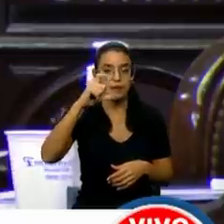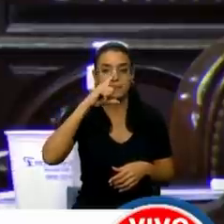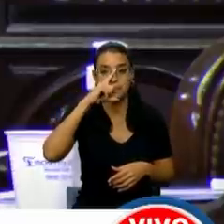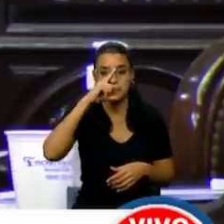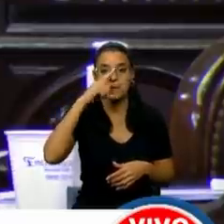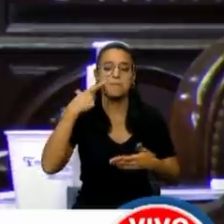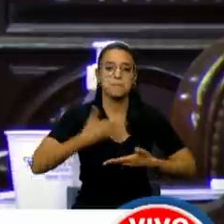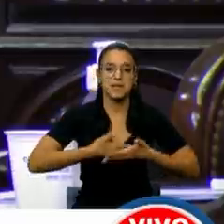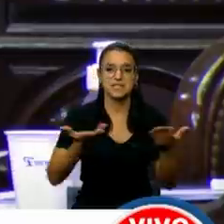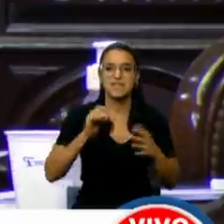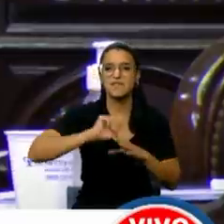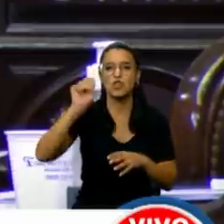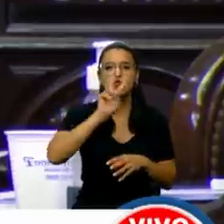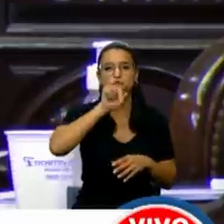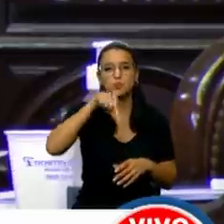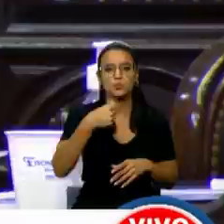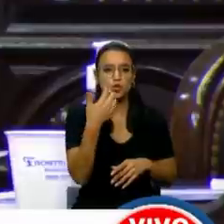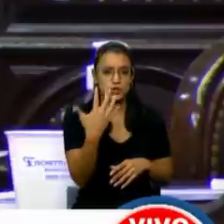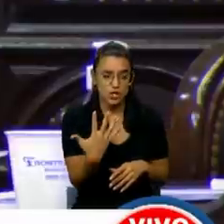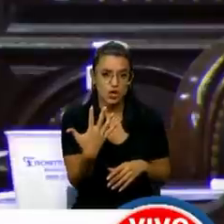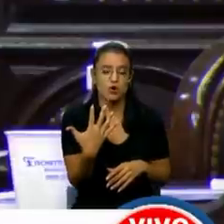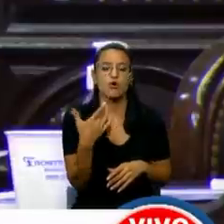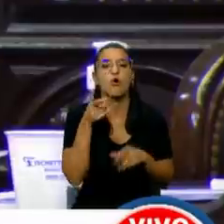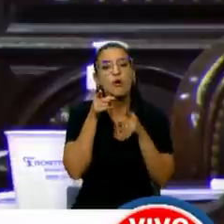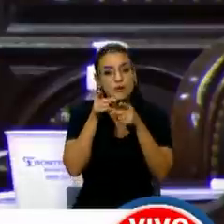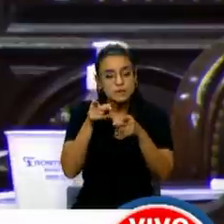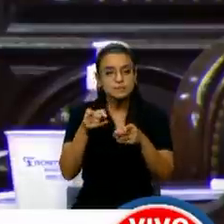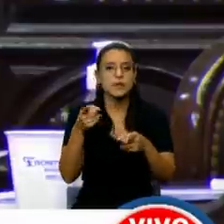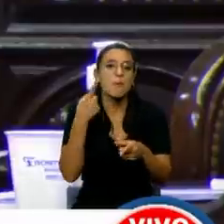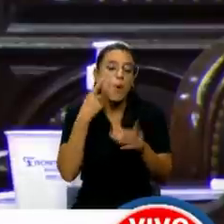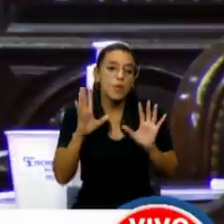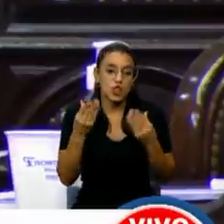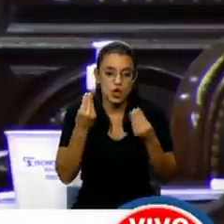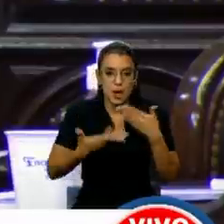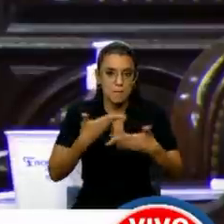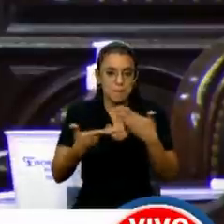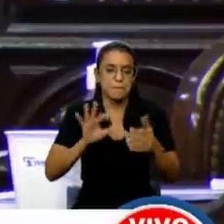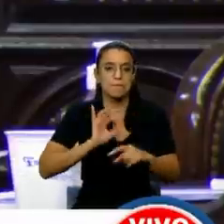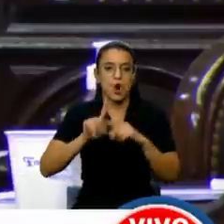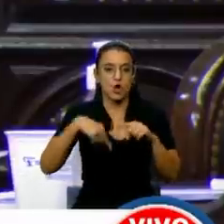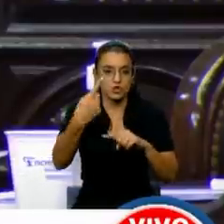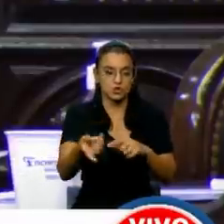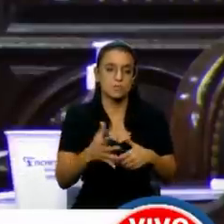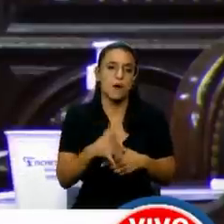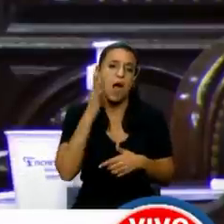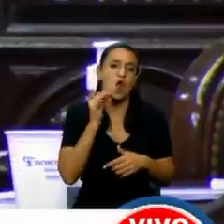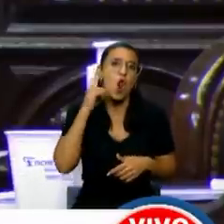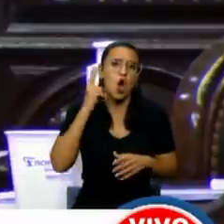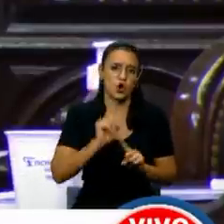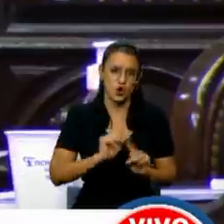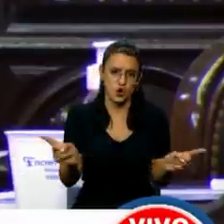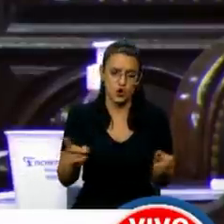presentado una inflación de 2.5 que es lo que estamos previendo que puede pasar el año que viene algo no muy loco